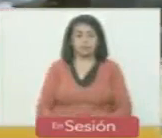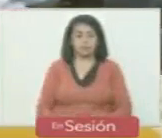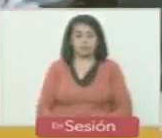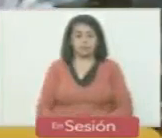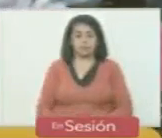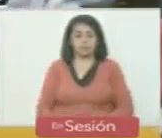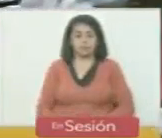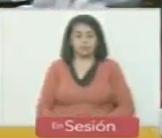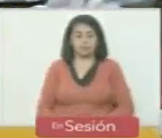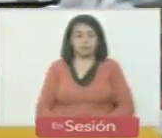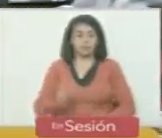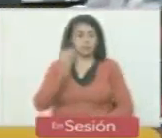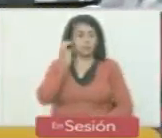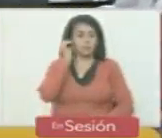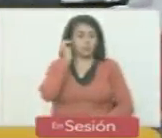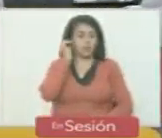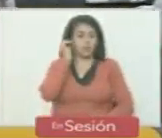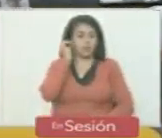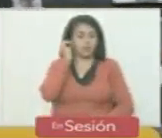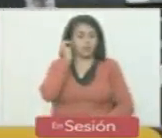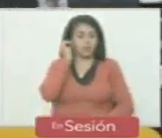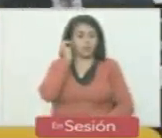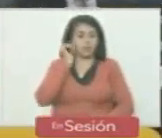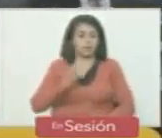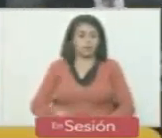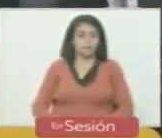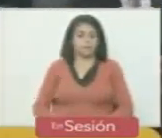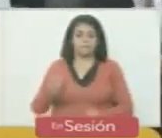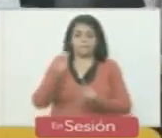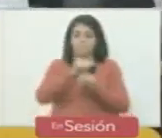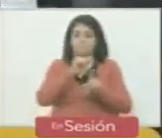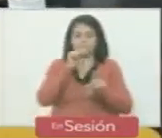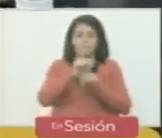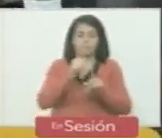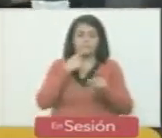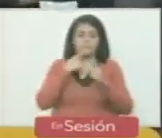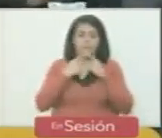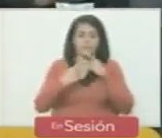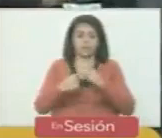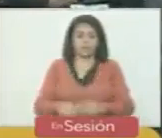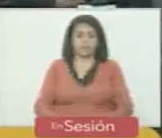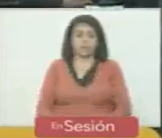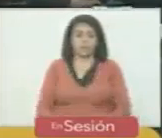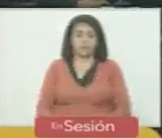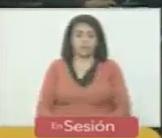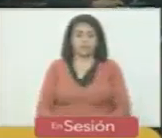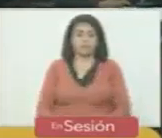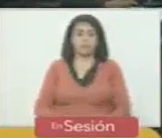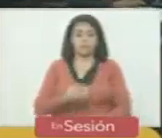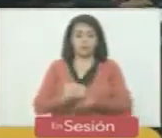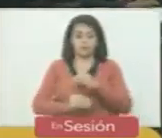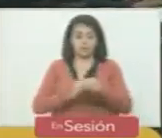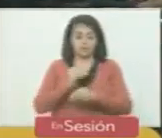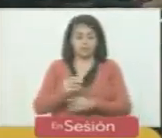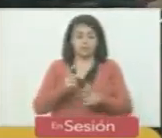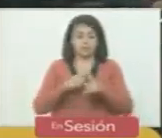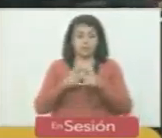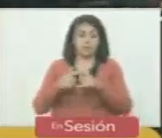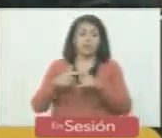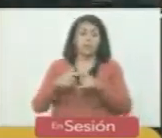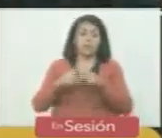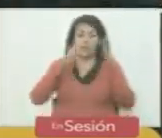y fueron mujeres que lucharon, que dijeron que se hacía el cabildeo con